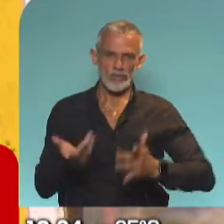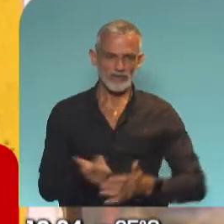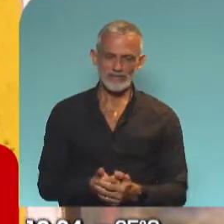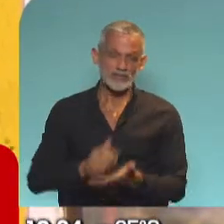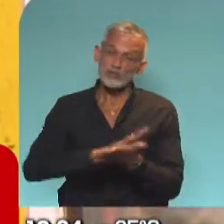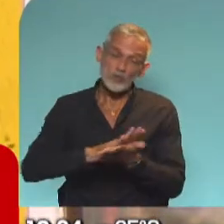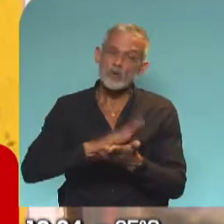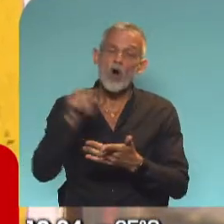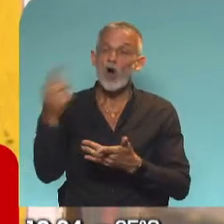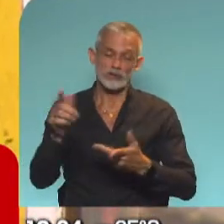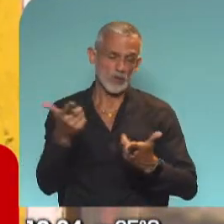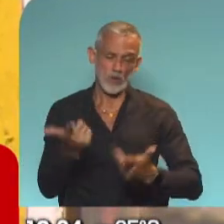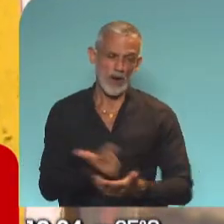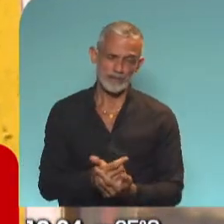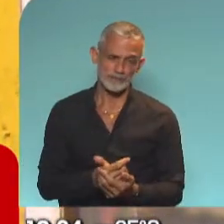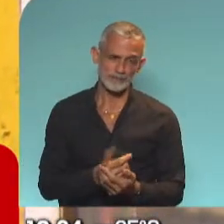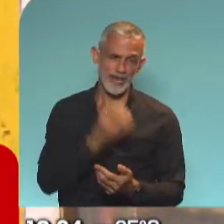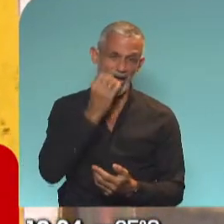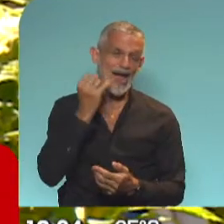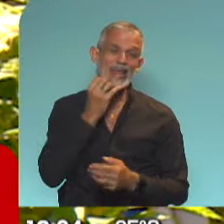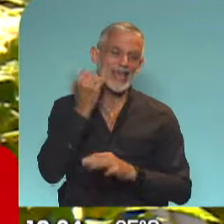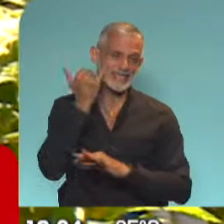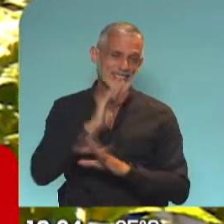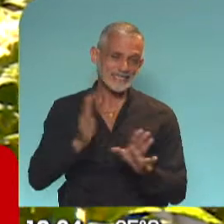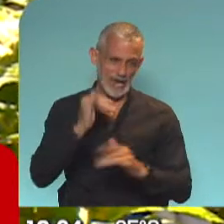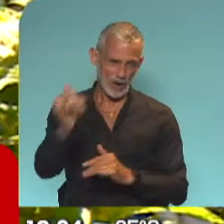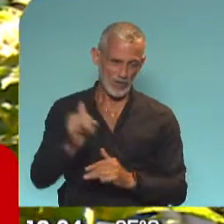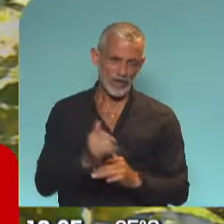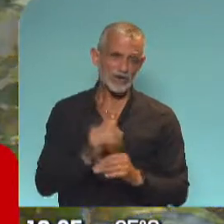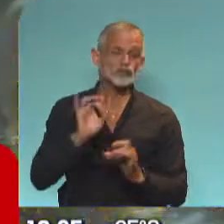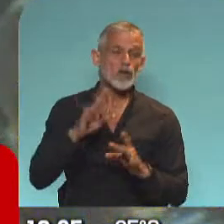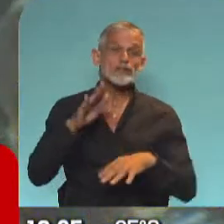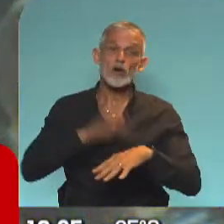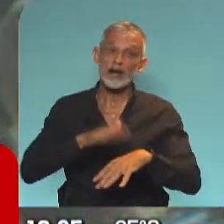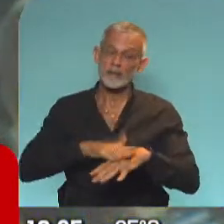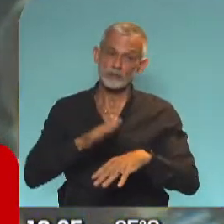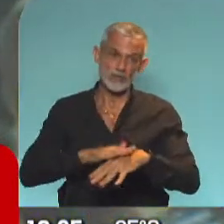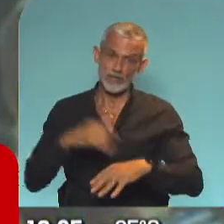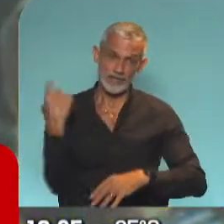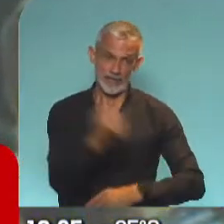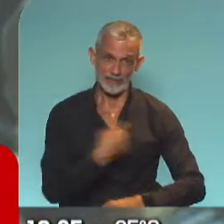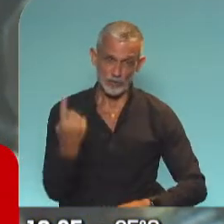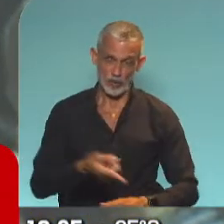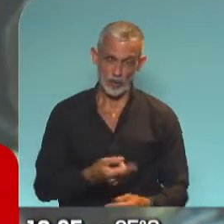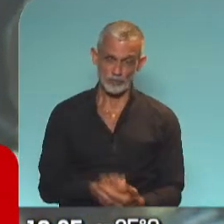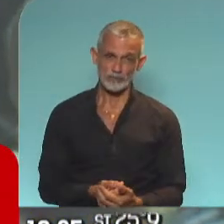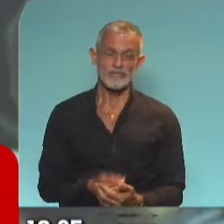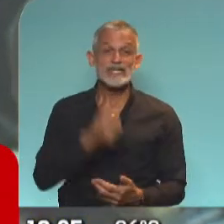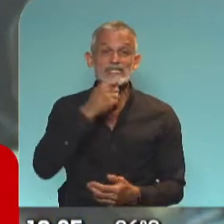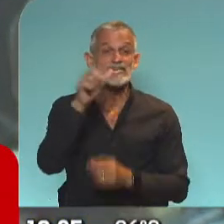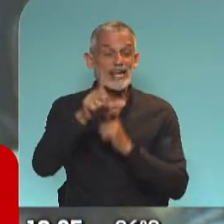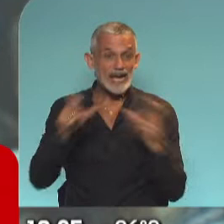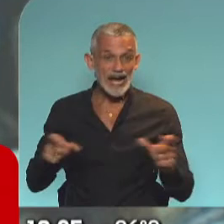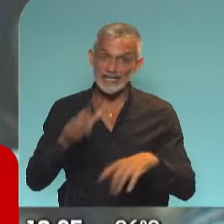resuelve con otra cosa, lo acaba de decir Ariel hace un ratito. Se resuelve solo con responsabilidad social. Si la gente no